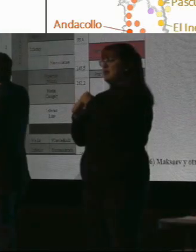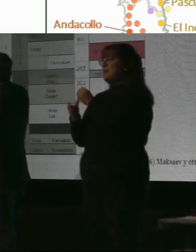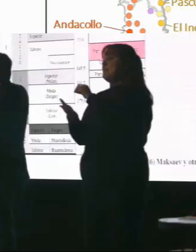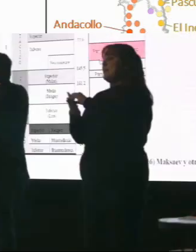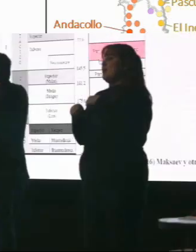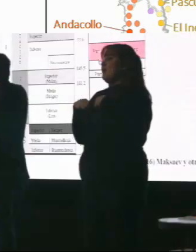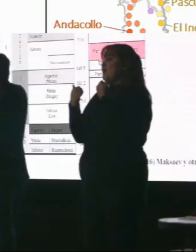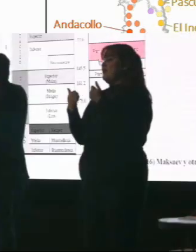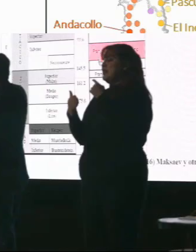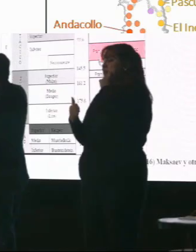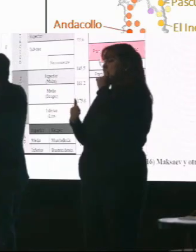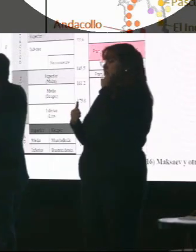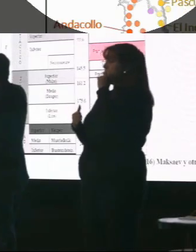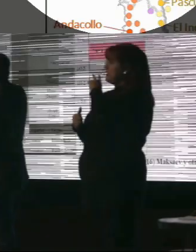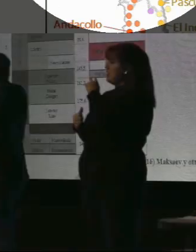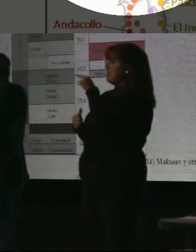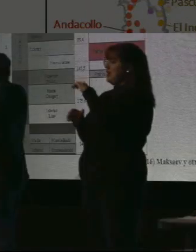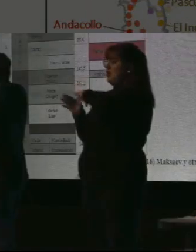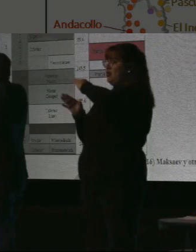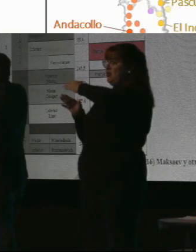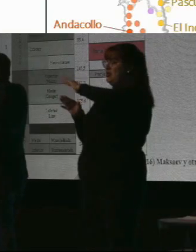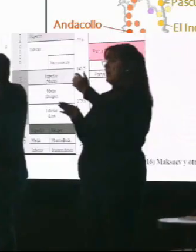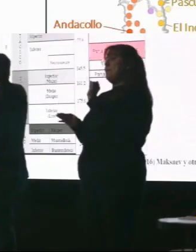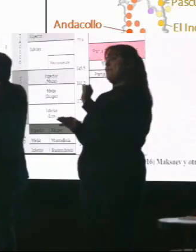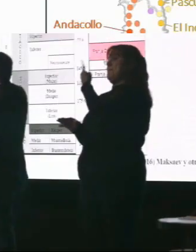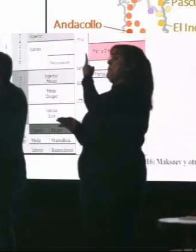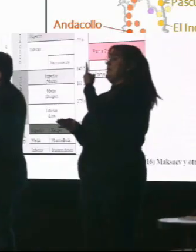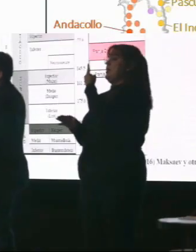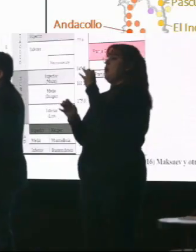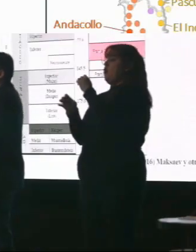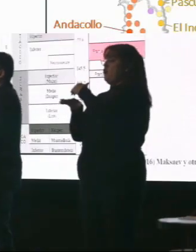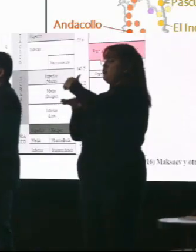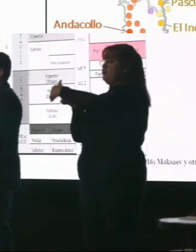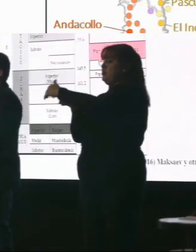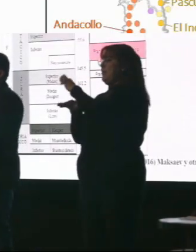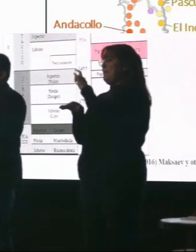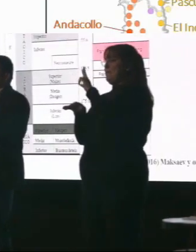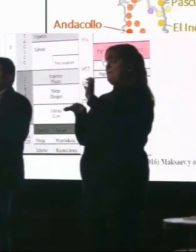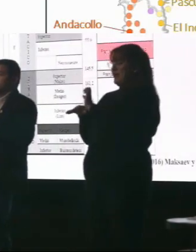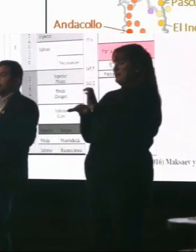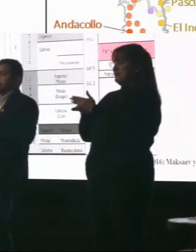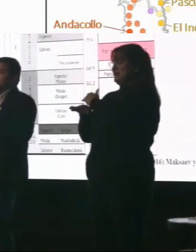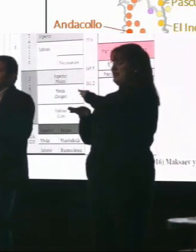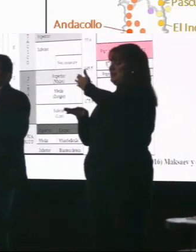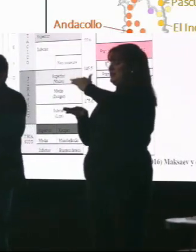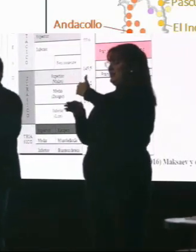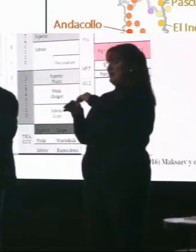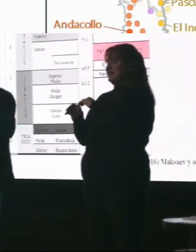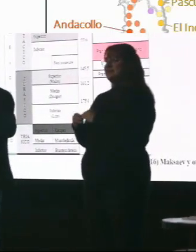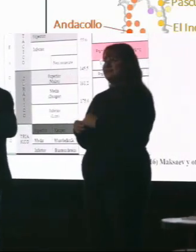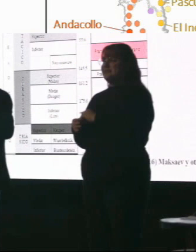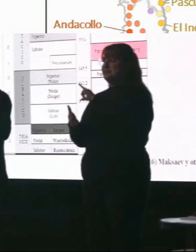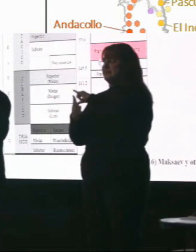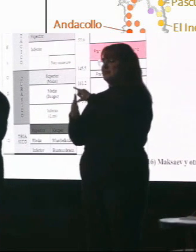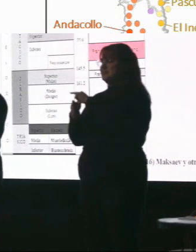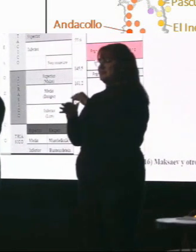encuentran en las partes de la cordillera principal o en la zona precordillerana. Es decir, existe un